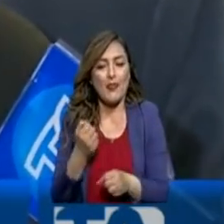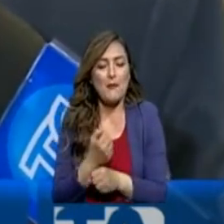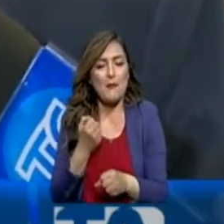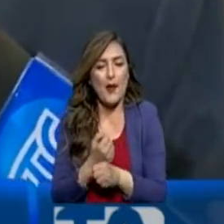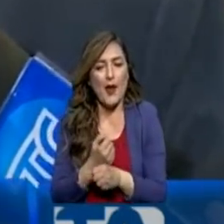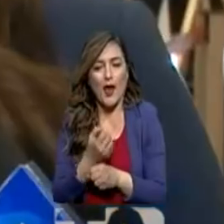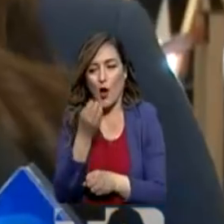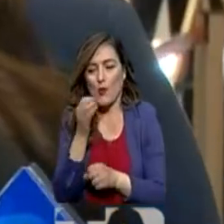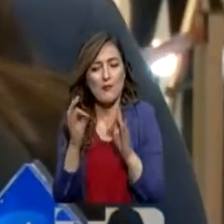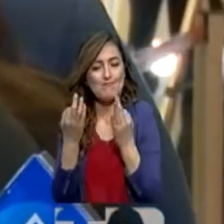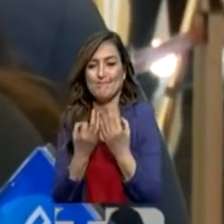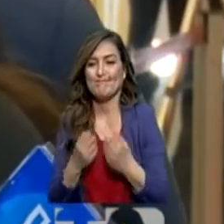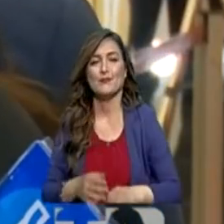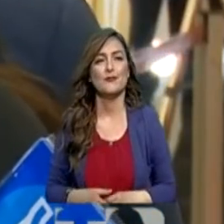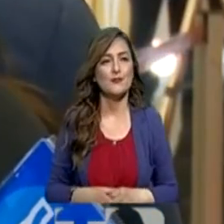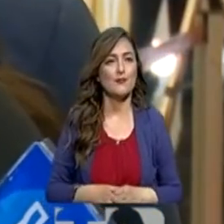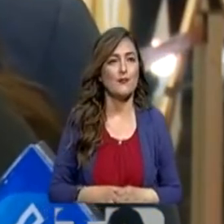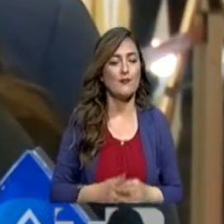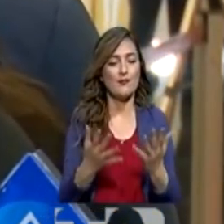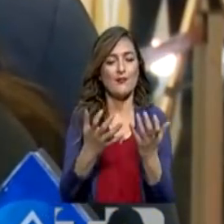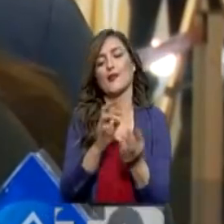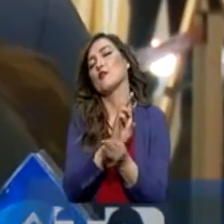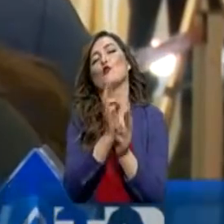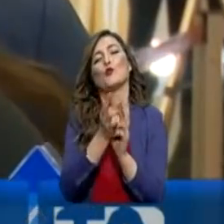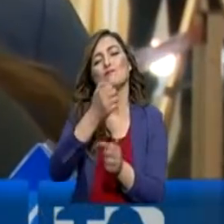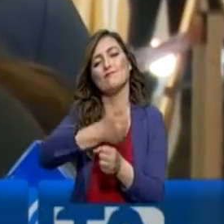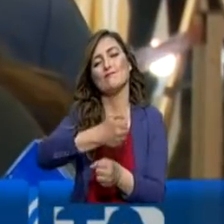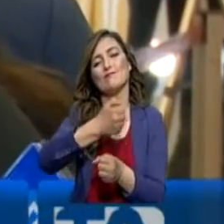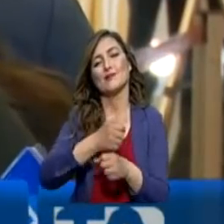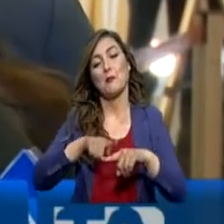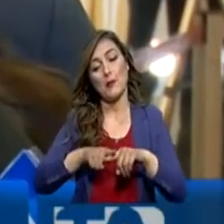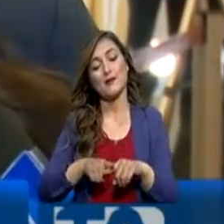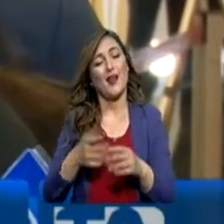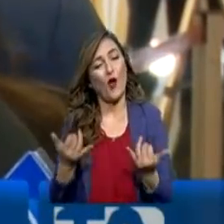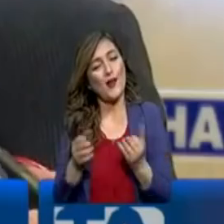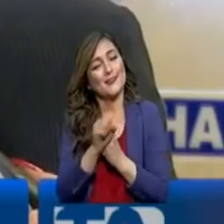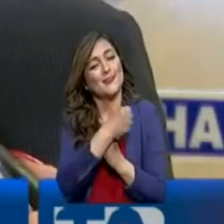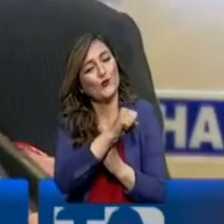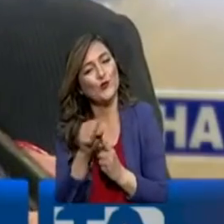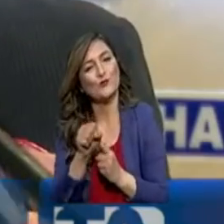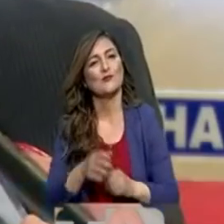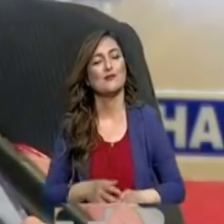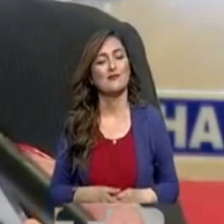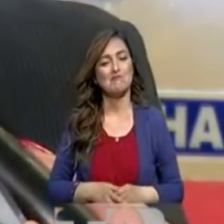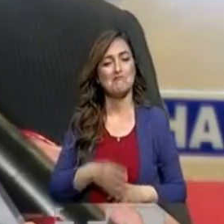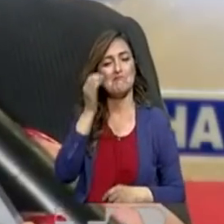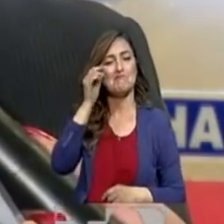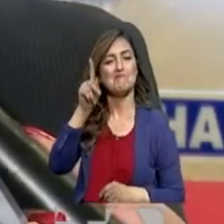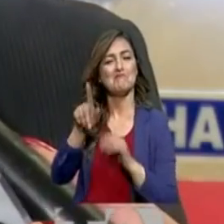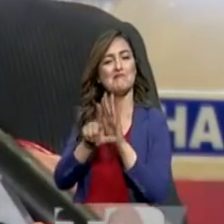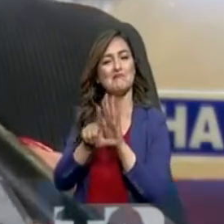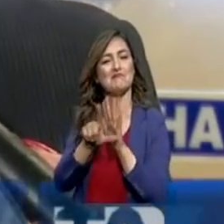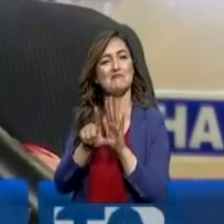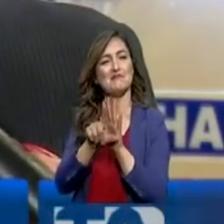ingreso a su familia. Necesitábamos era una reforma laboral de acorde a los momentos que estamos viviendo. A mi criterio es la ley